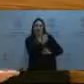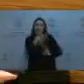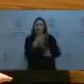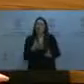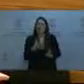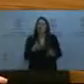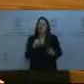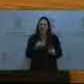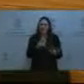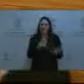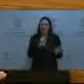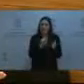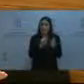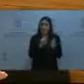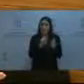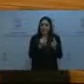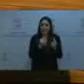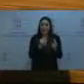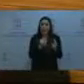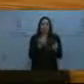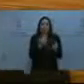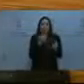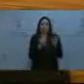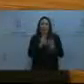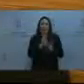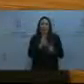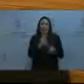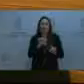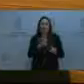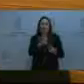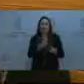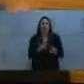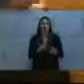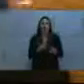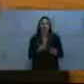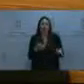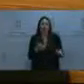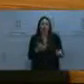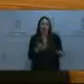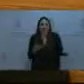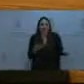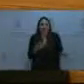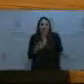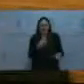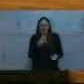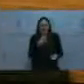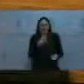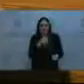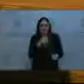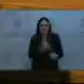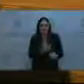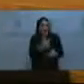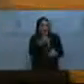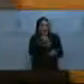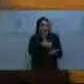cuando se debaten los incumplimientos, yo creo que esto es como el barrio Sésamo. Usted exige a este grupo parlamentario que